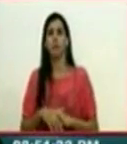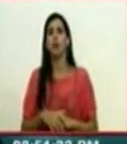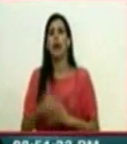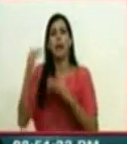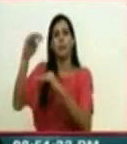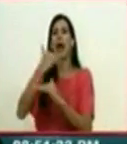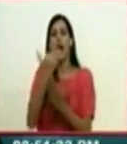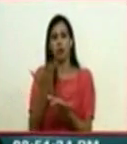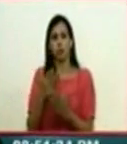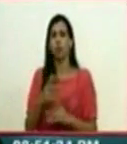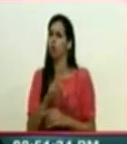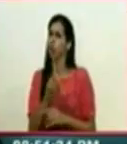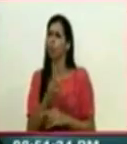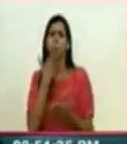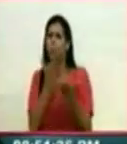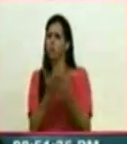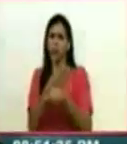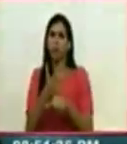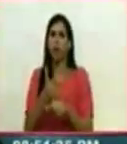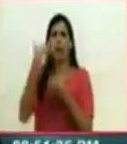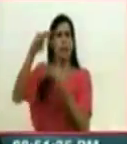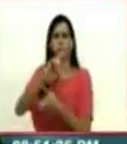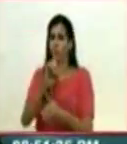algo, y eso no es lo que plantea el gobierno.